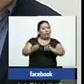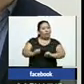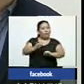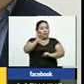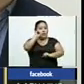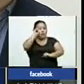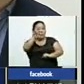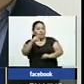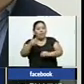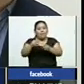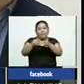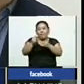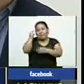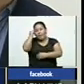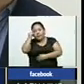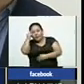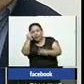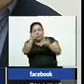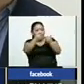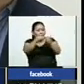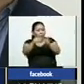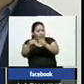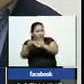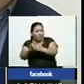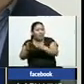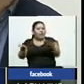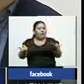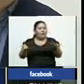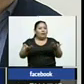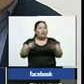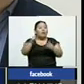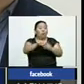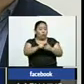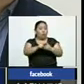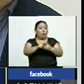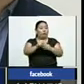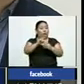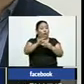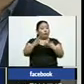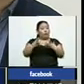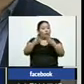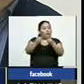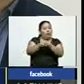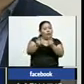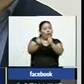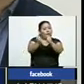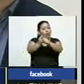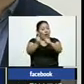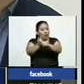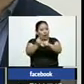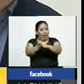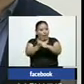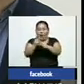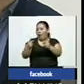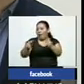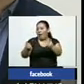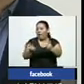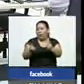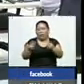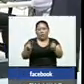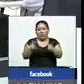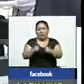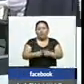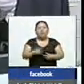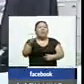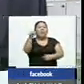la forma de pensar que hemos tenido y que es una construcción social fuerte, cambie del día a la noche o de un día para otro.